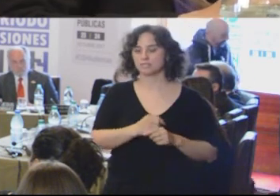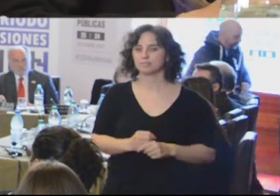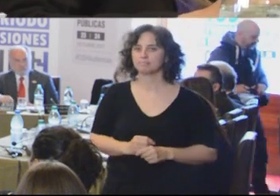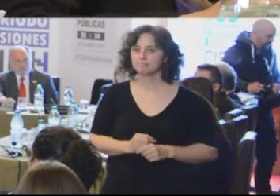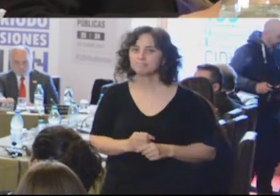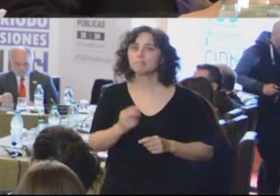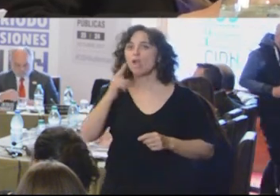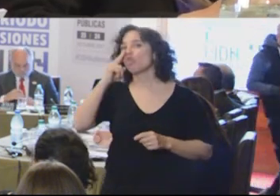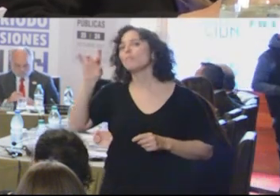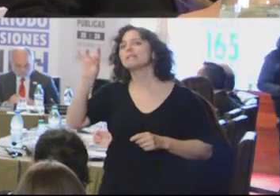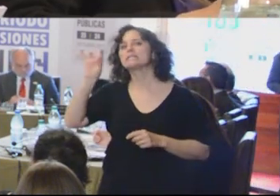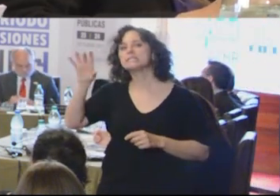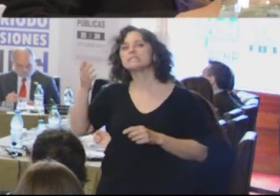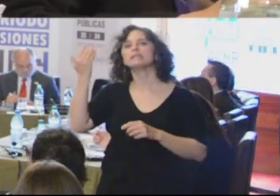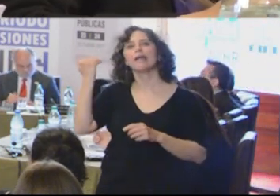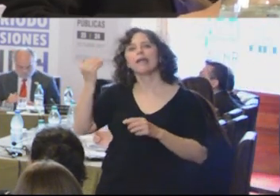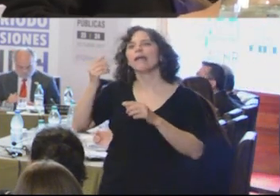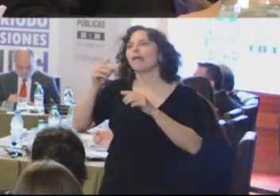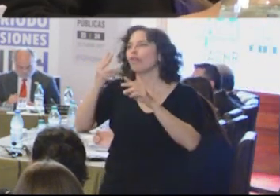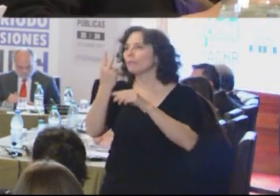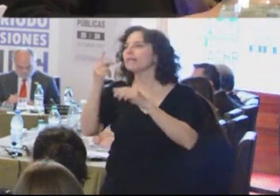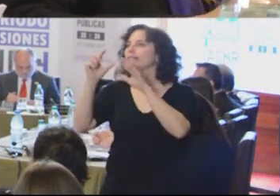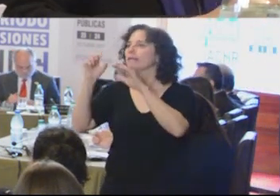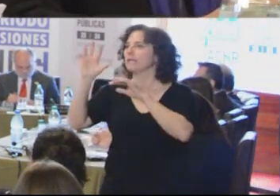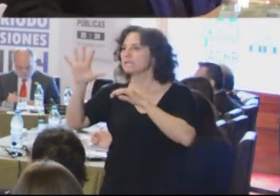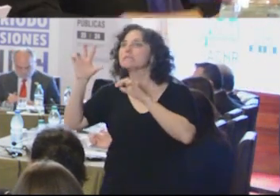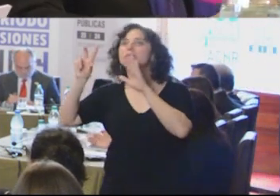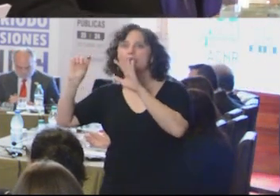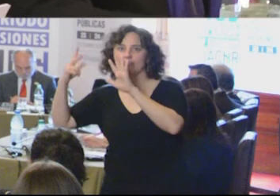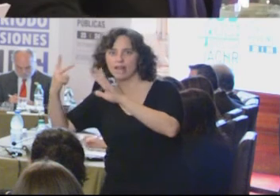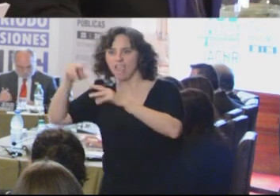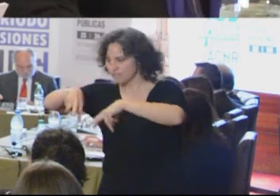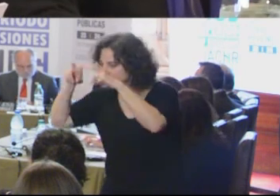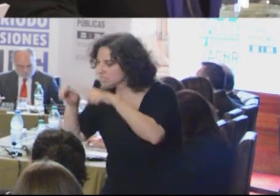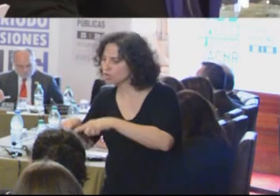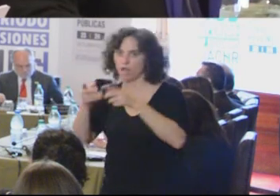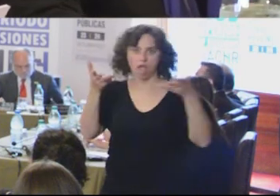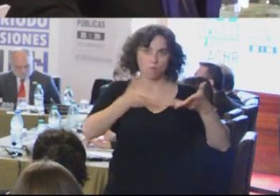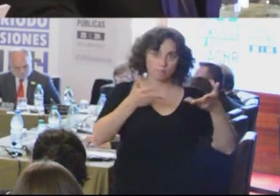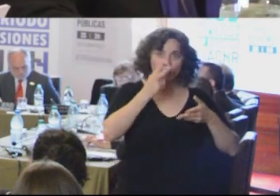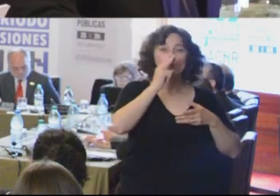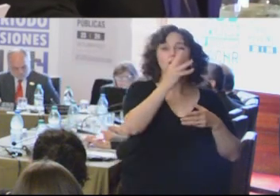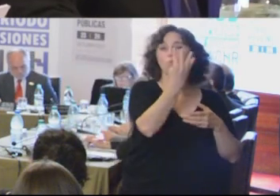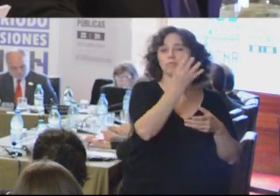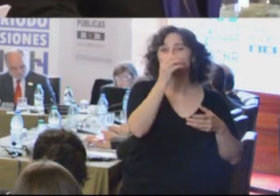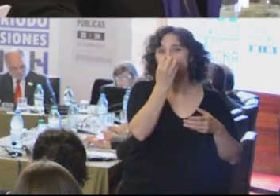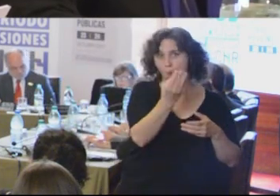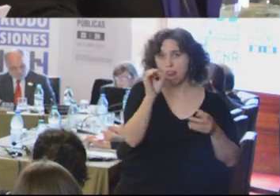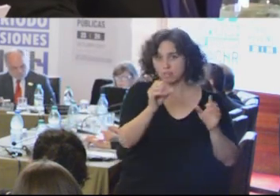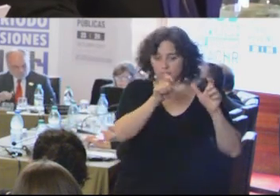en el 2015 tenemos dos mil 513 investigaciones hoy día tenemos dos mil cuatrocientos cuarenta